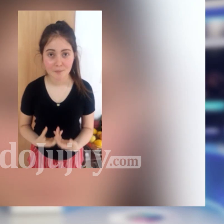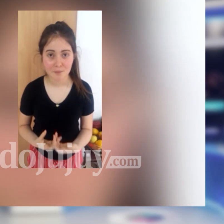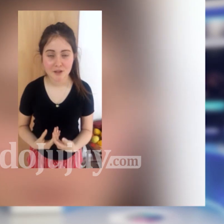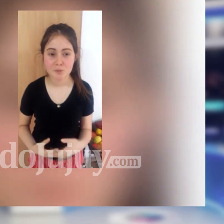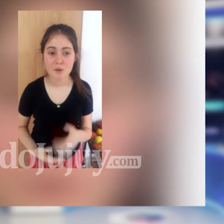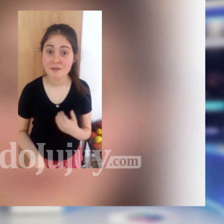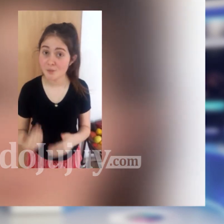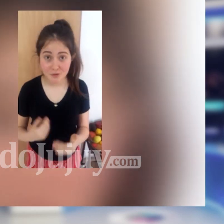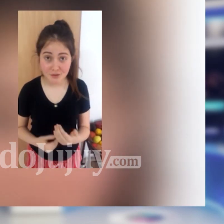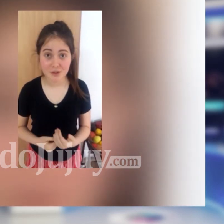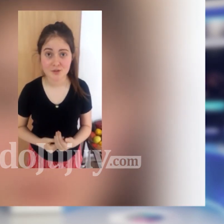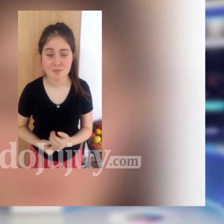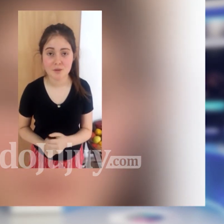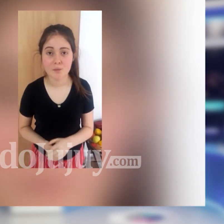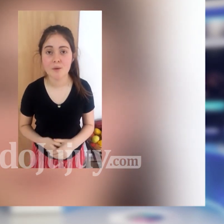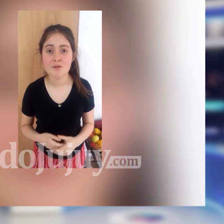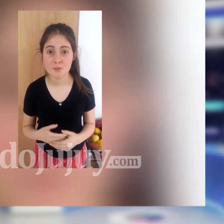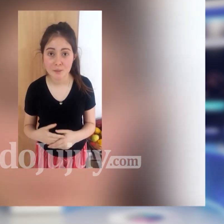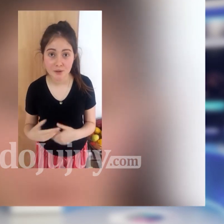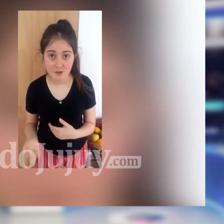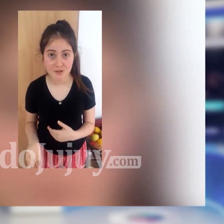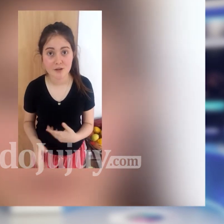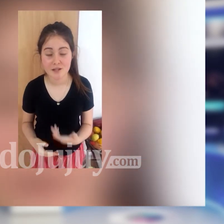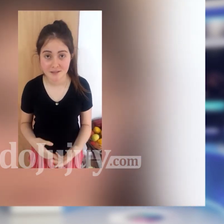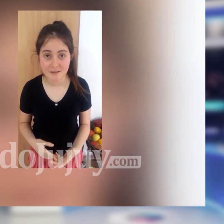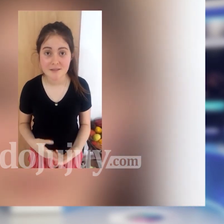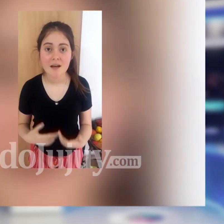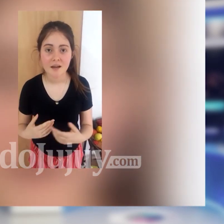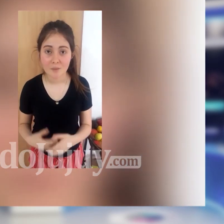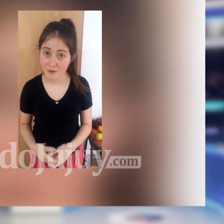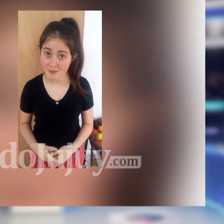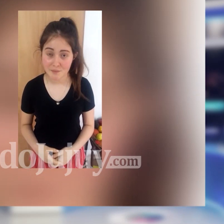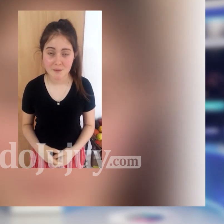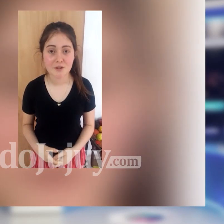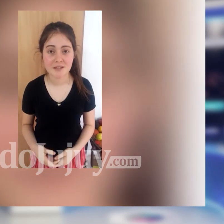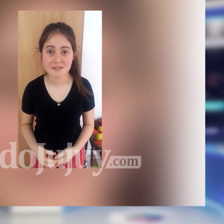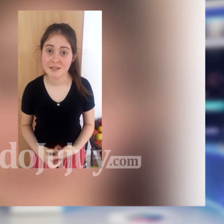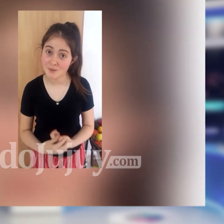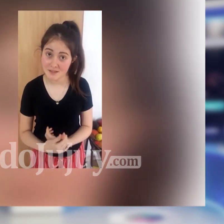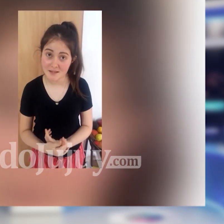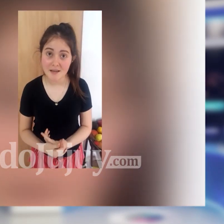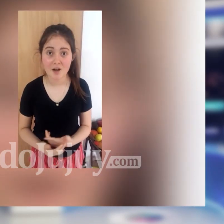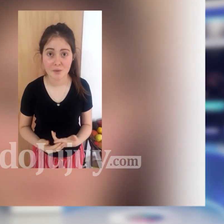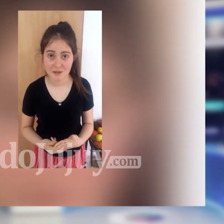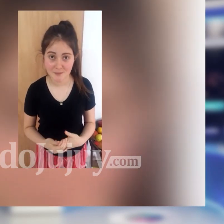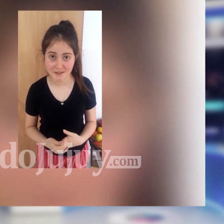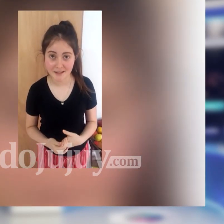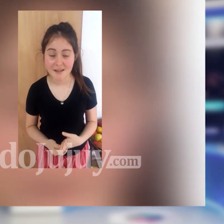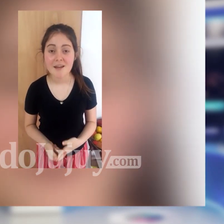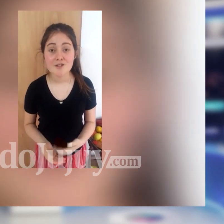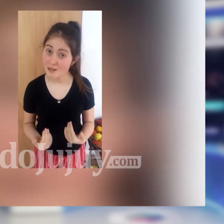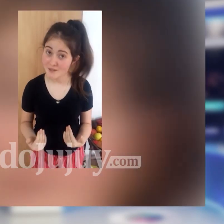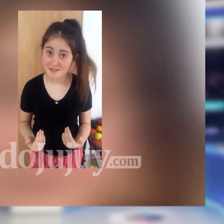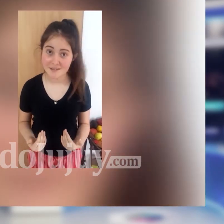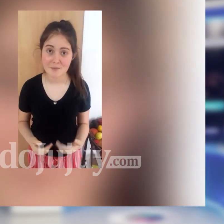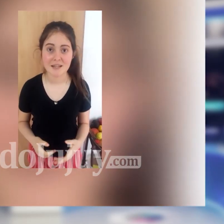Por ejemplo, en el Balseiro rendían 300 postulantes, el cupo eran 40, entraron solamente 30. De esos